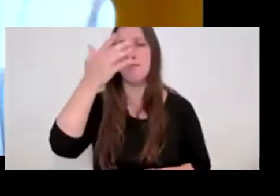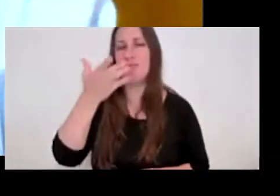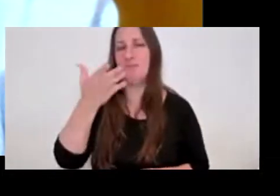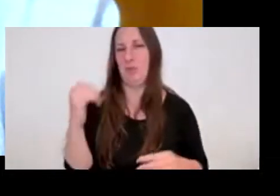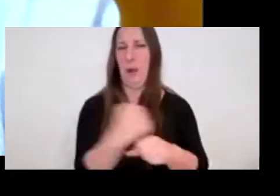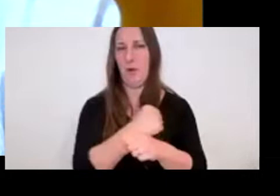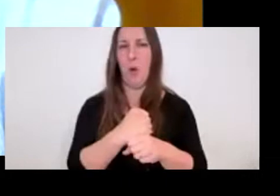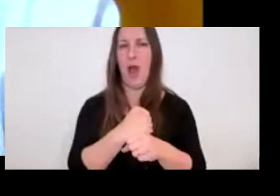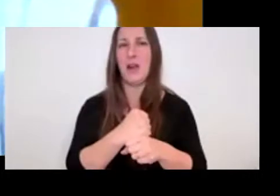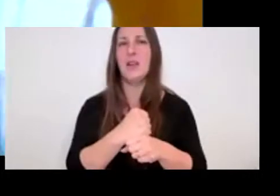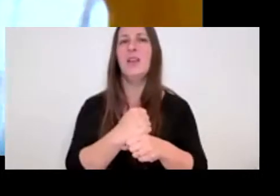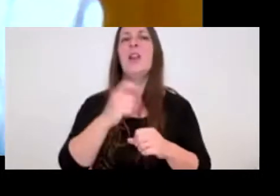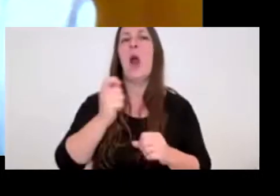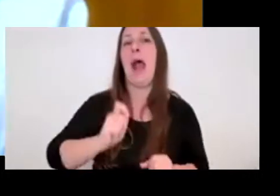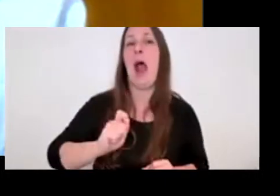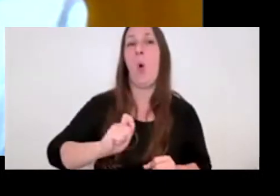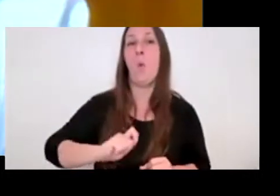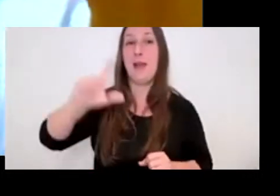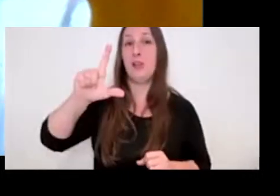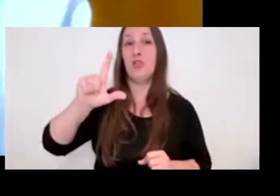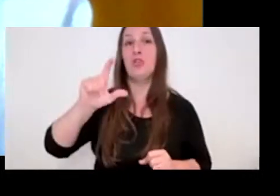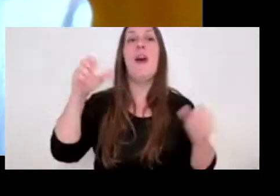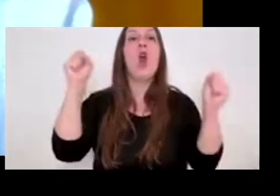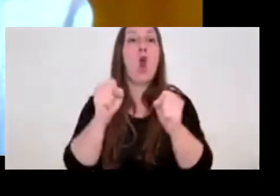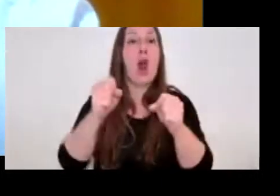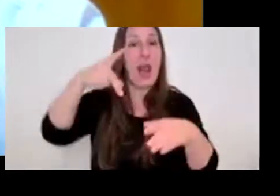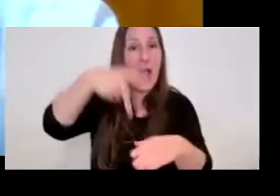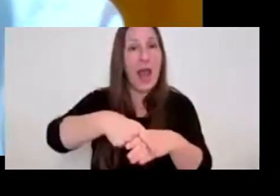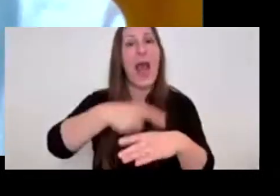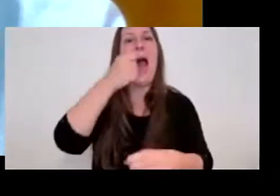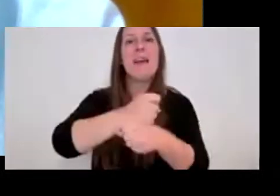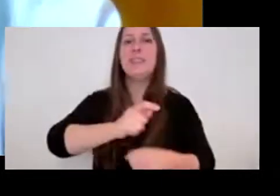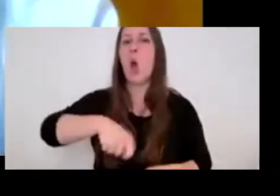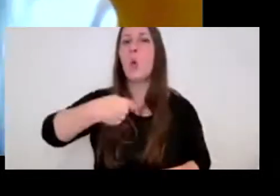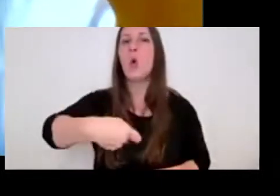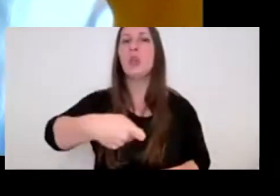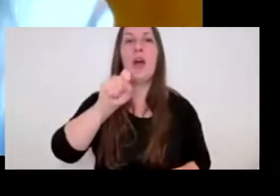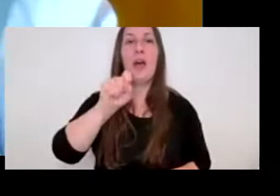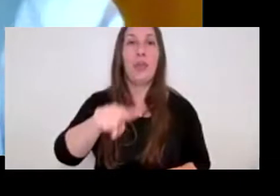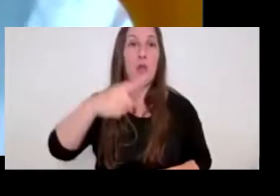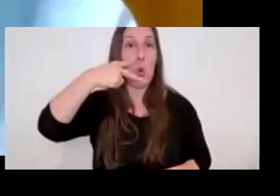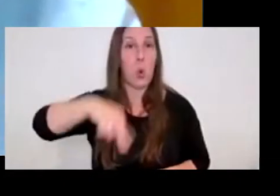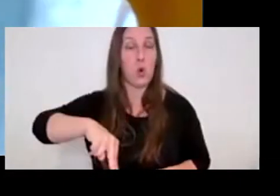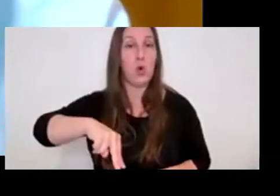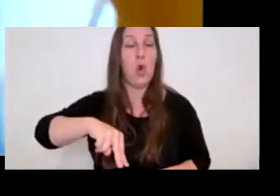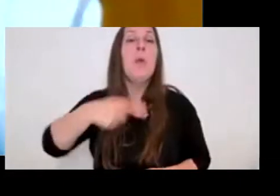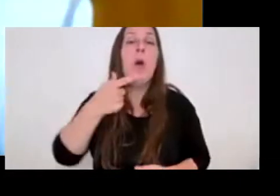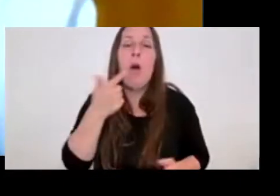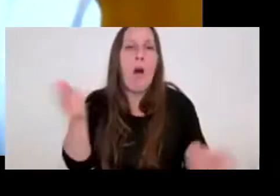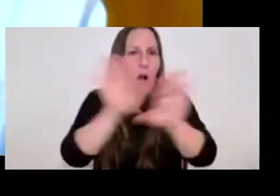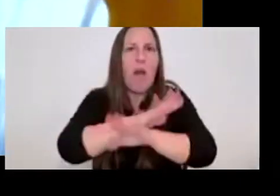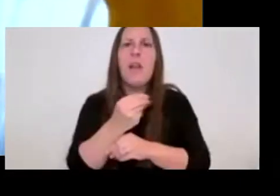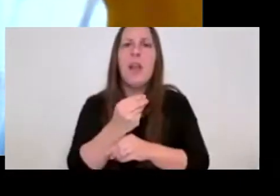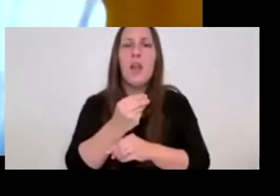a congelar los aumentos por lo menos hasta junio, ¿no? Hasta la cuota de junio era. La sorpresa es que hoy la cuota de junio